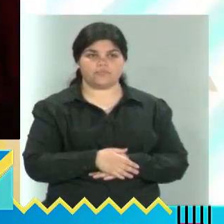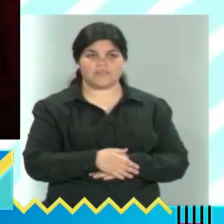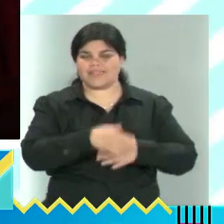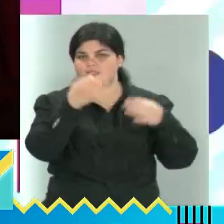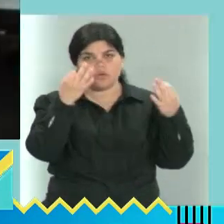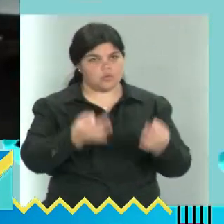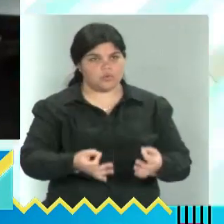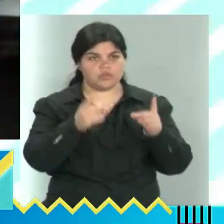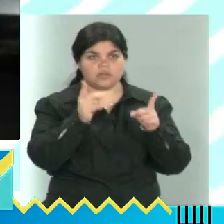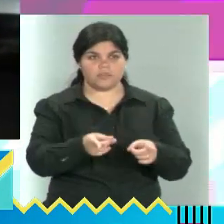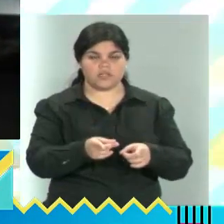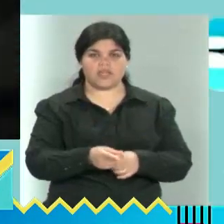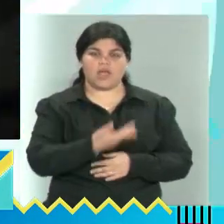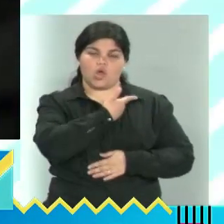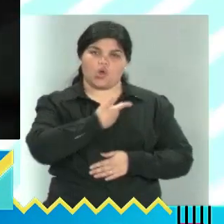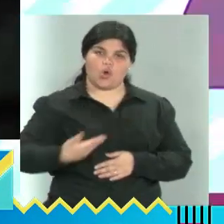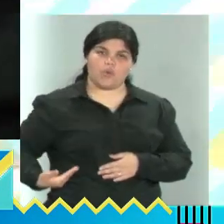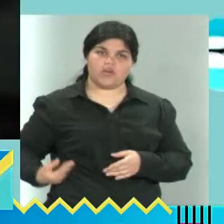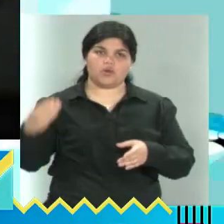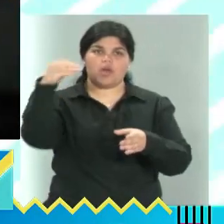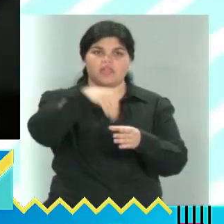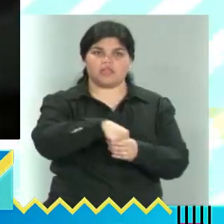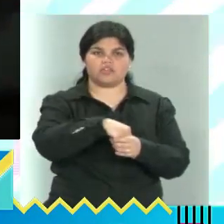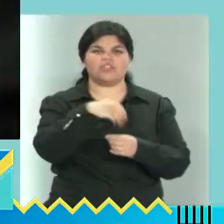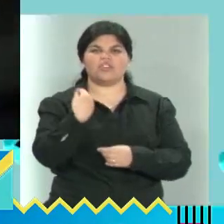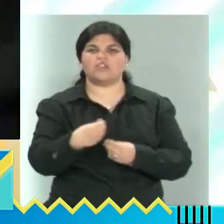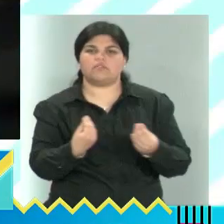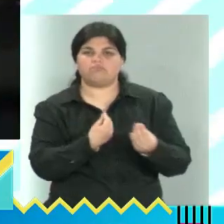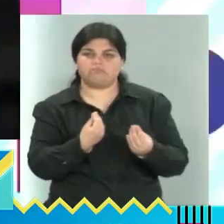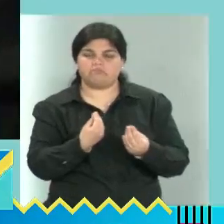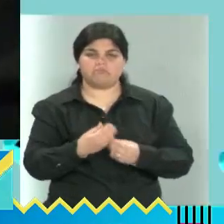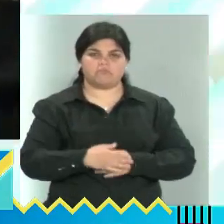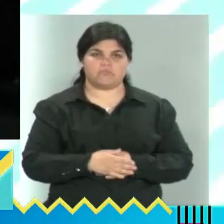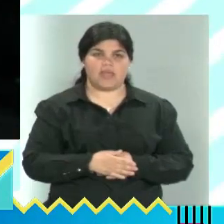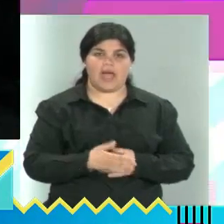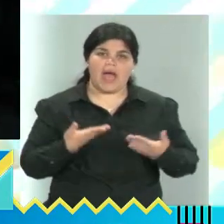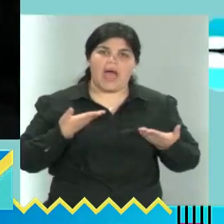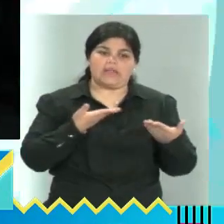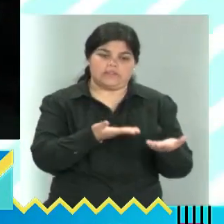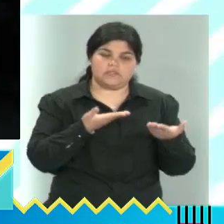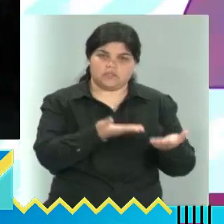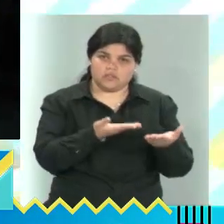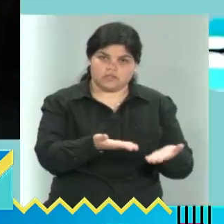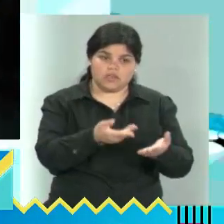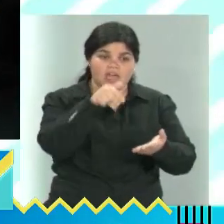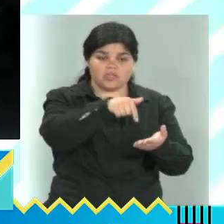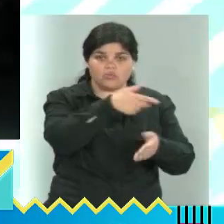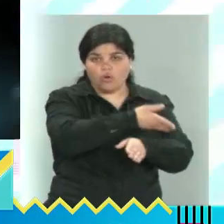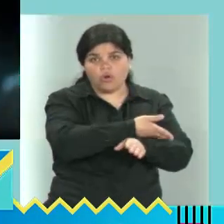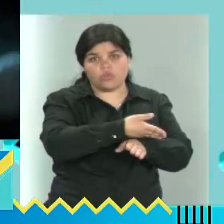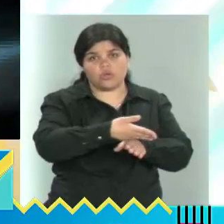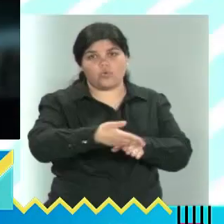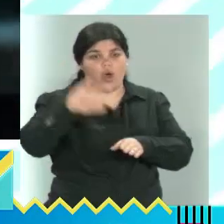supuesto, la participación del Estado en todo lo que es brindar esta asistencia que sea continuada. A veces hay